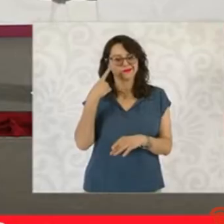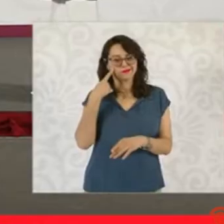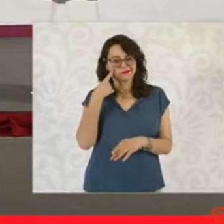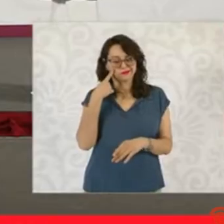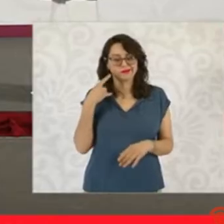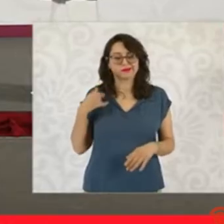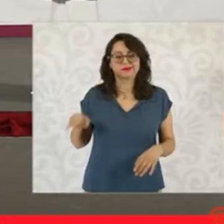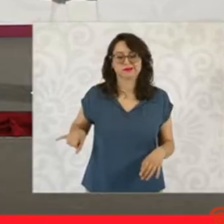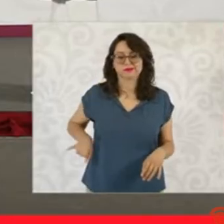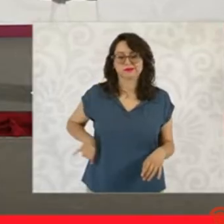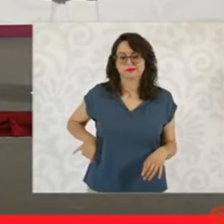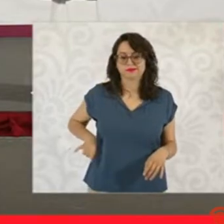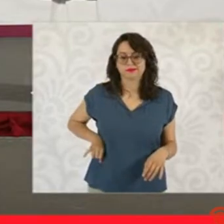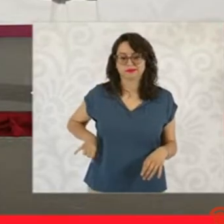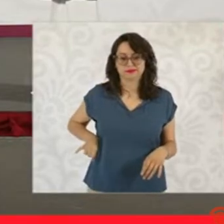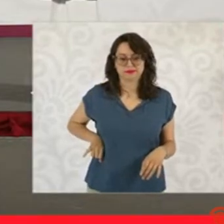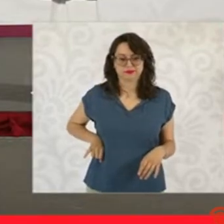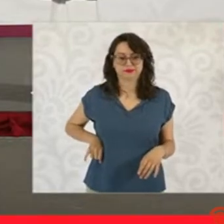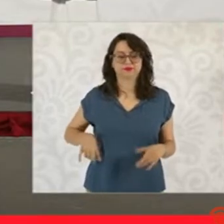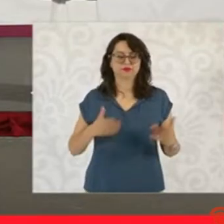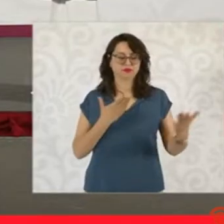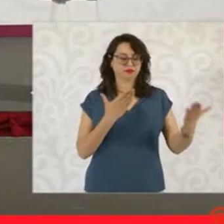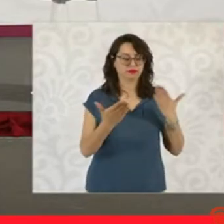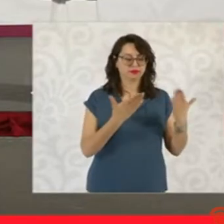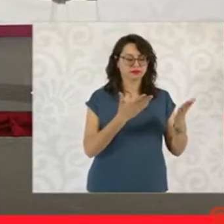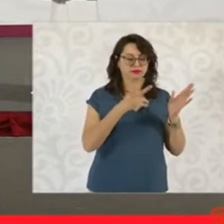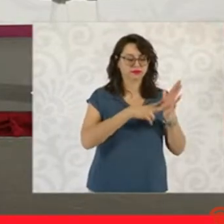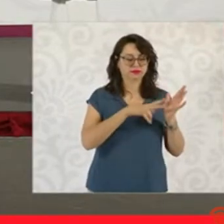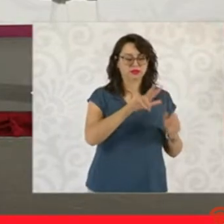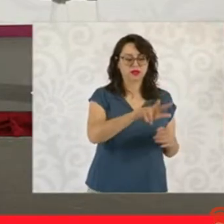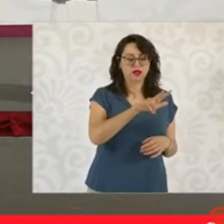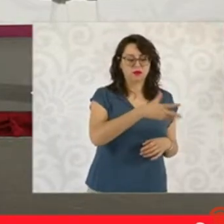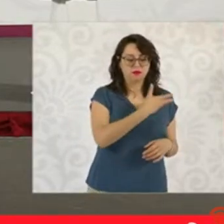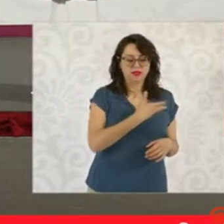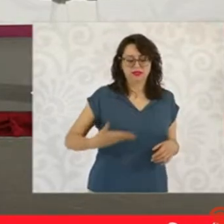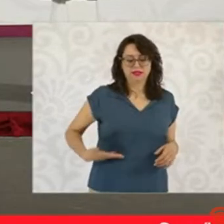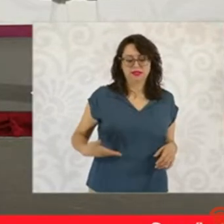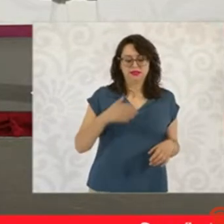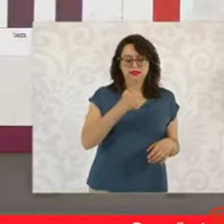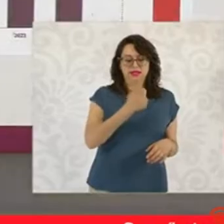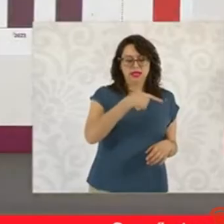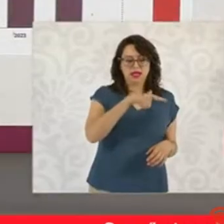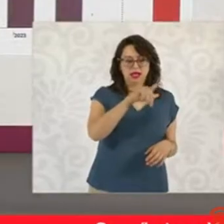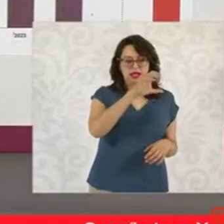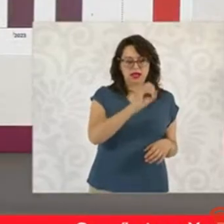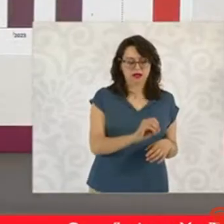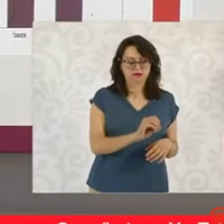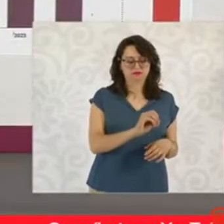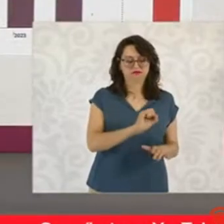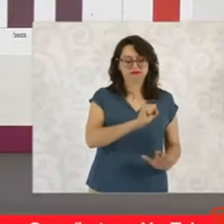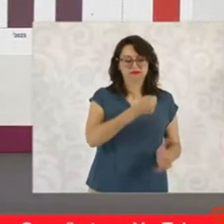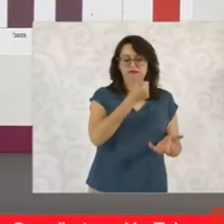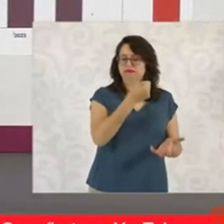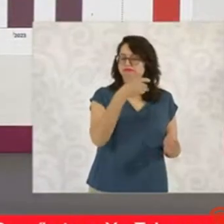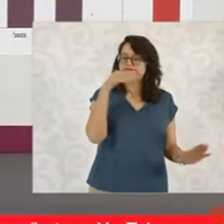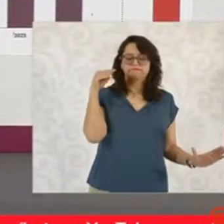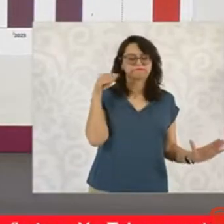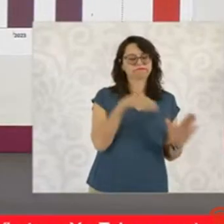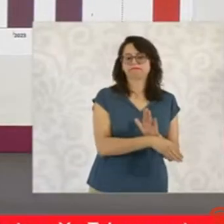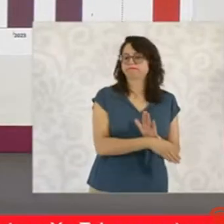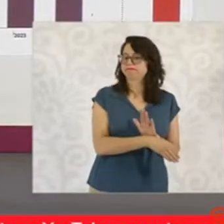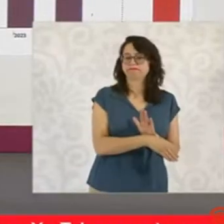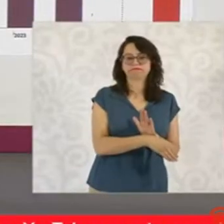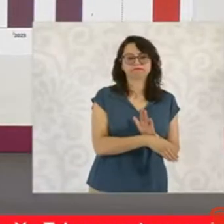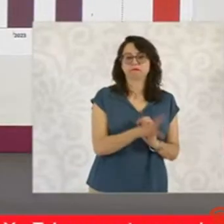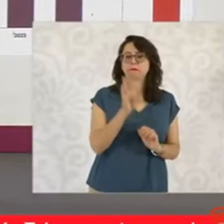aquí empieza el gobierno del presidente López Obrador. La condición financiera del Infonavit es muy mala, pero